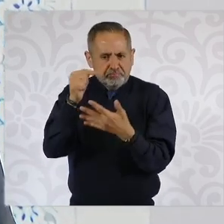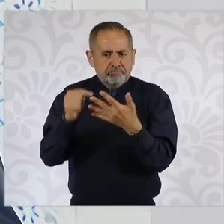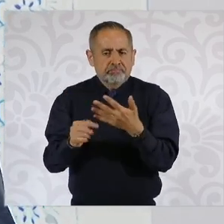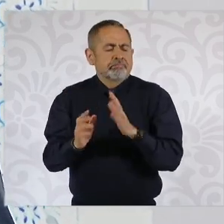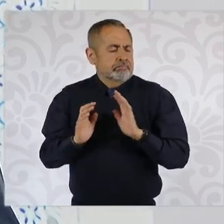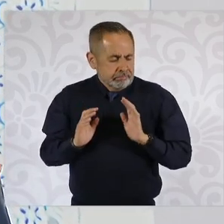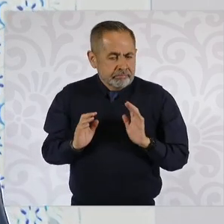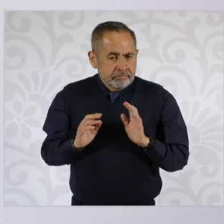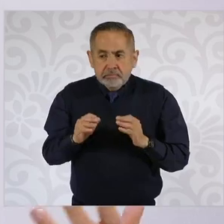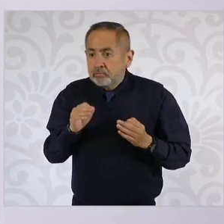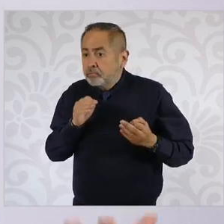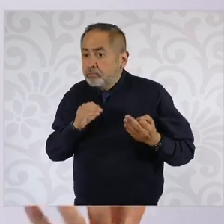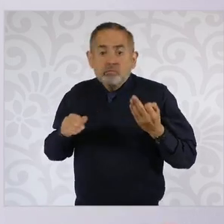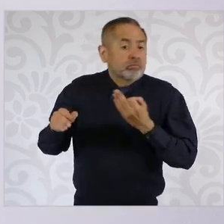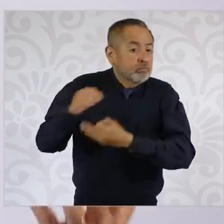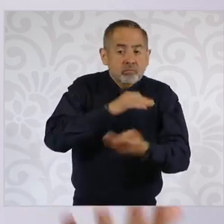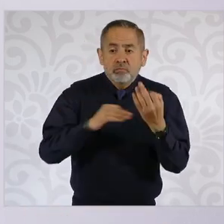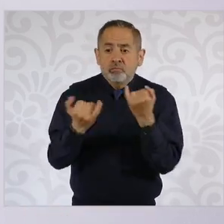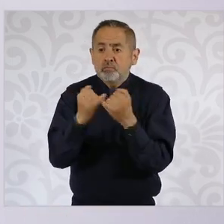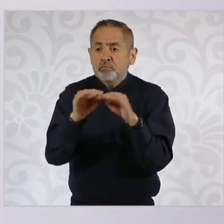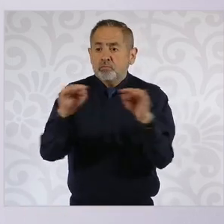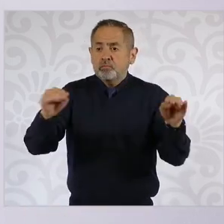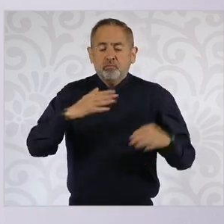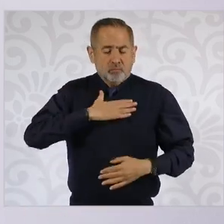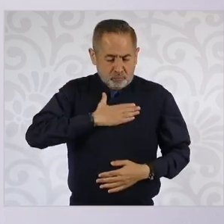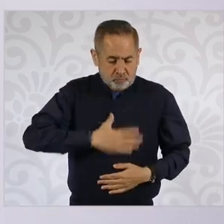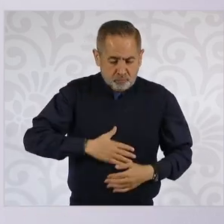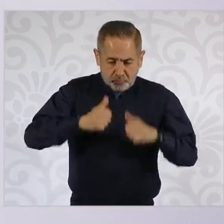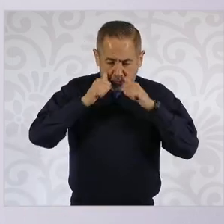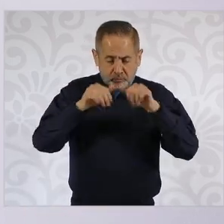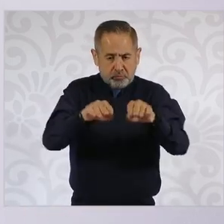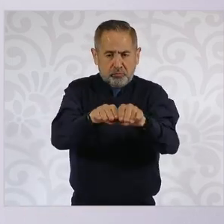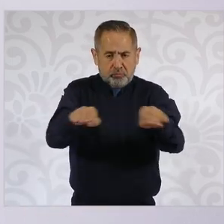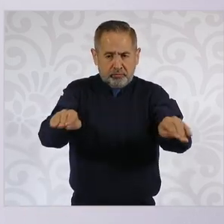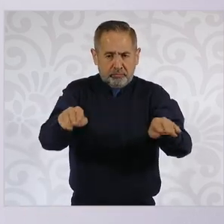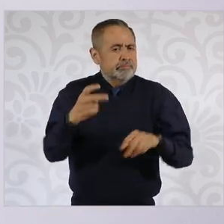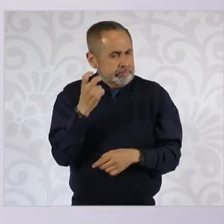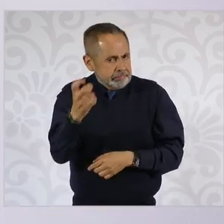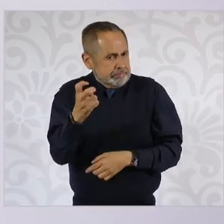también con que todos tengan acceso por igual a la justicia.